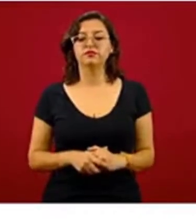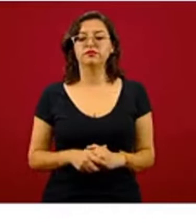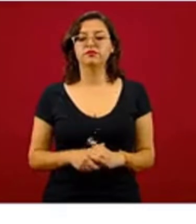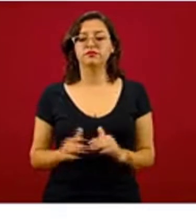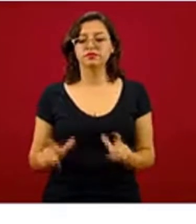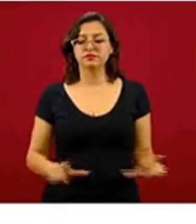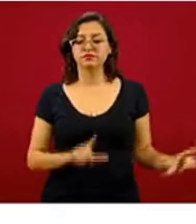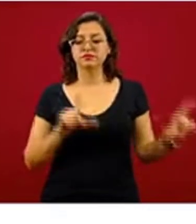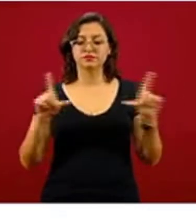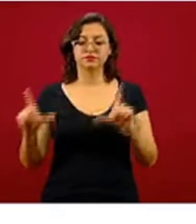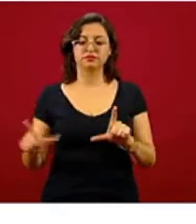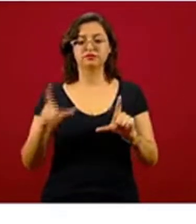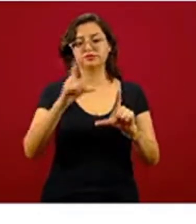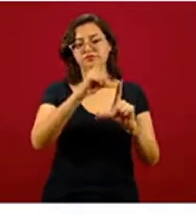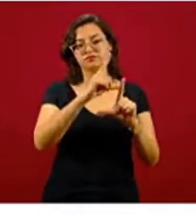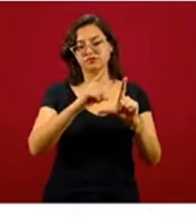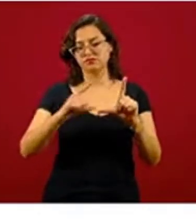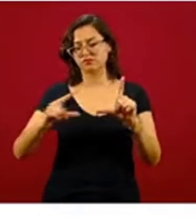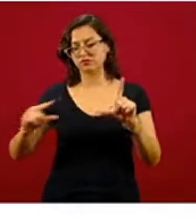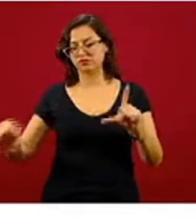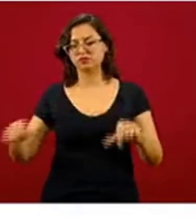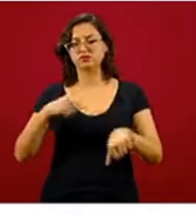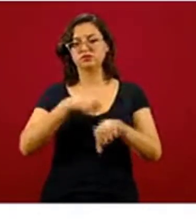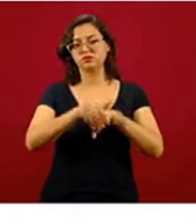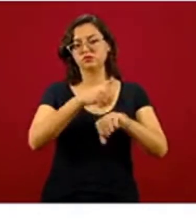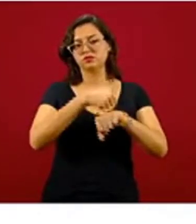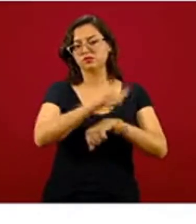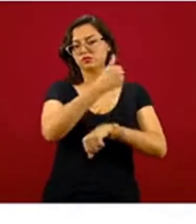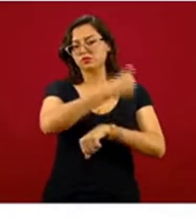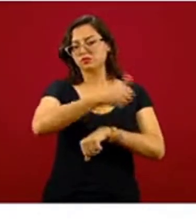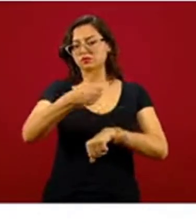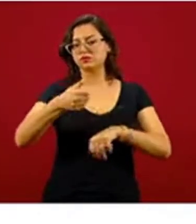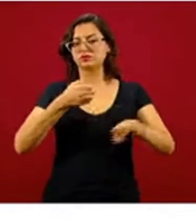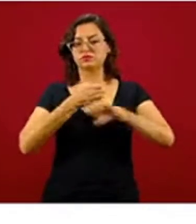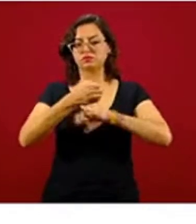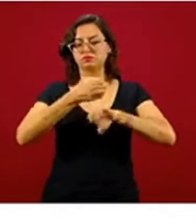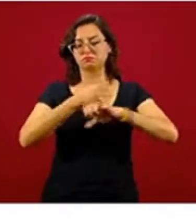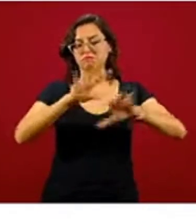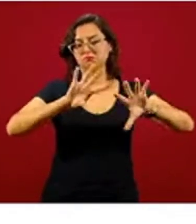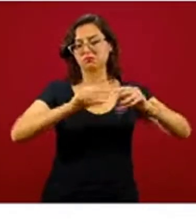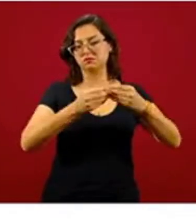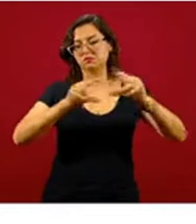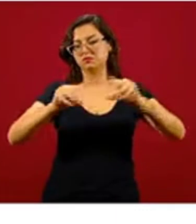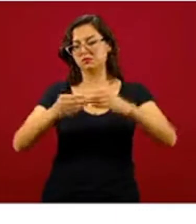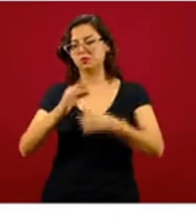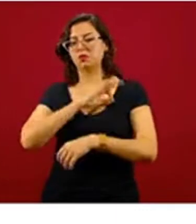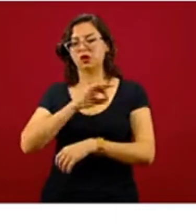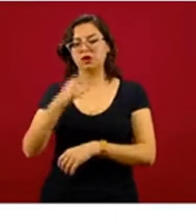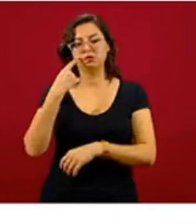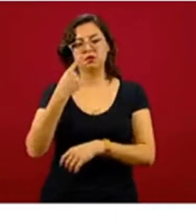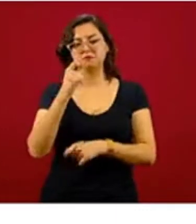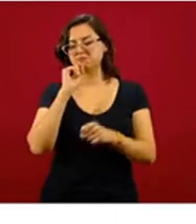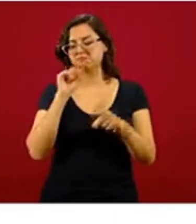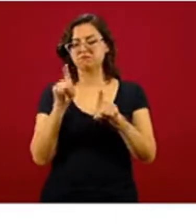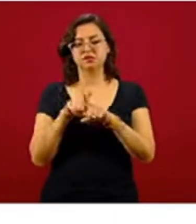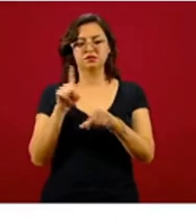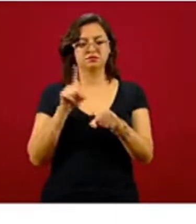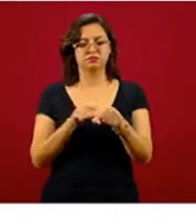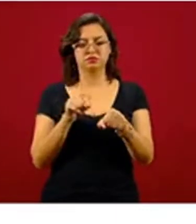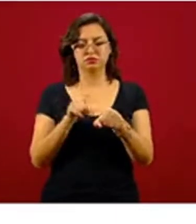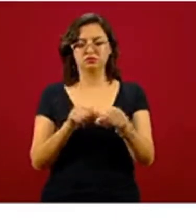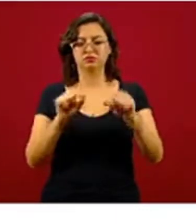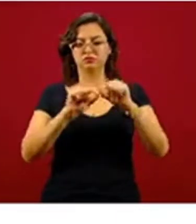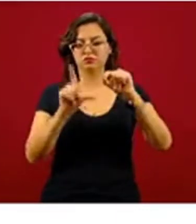ver la distribución en orden descendente y con los números totales. Ahí podemos ver también los colores que corresponden a cada una